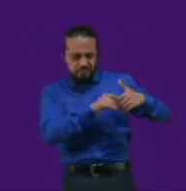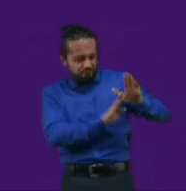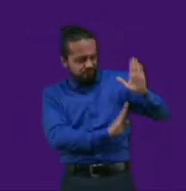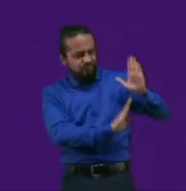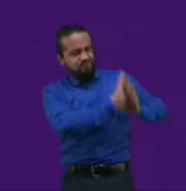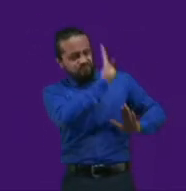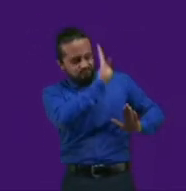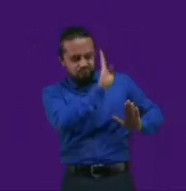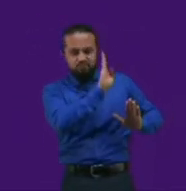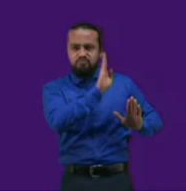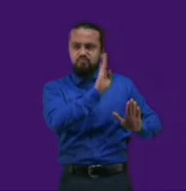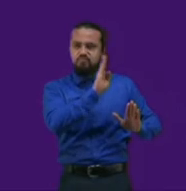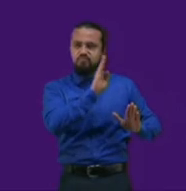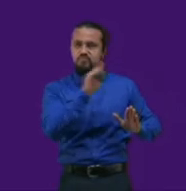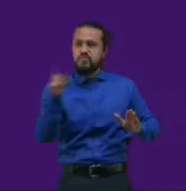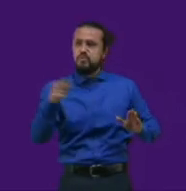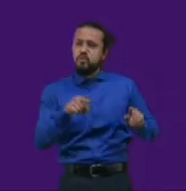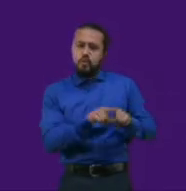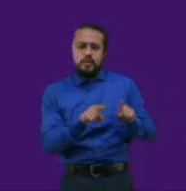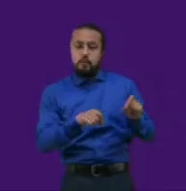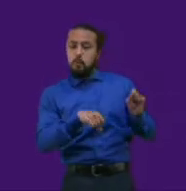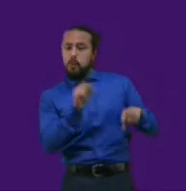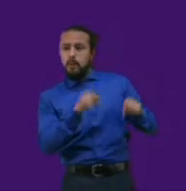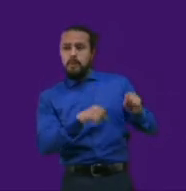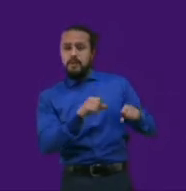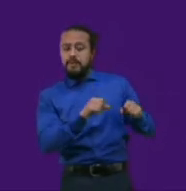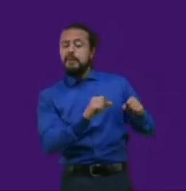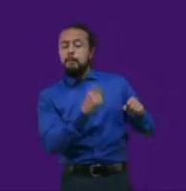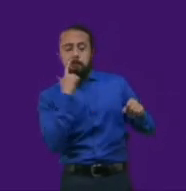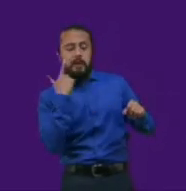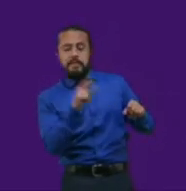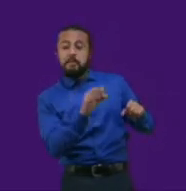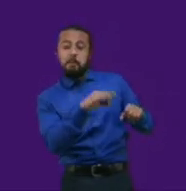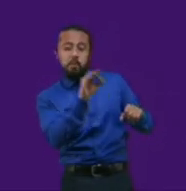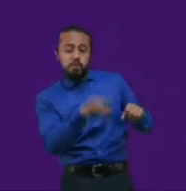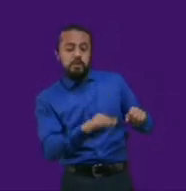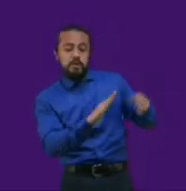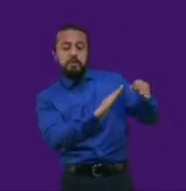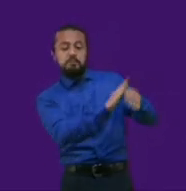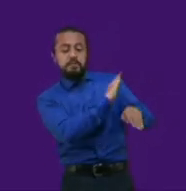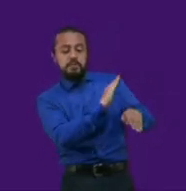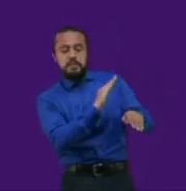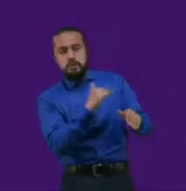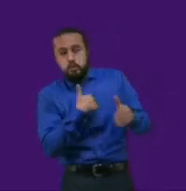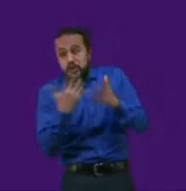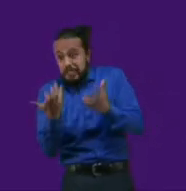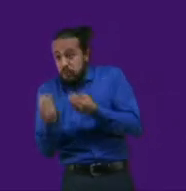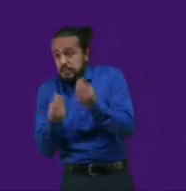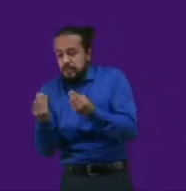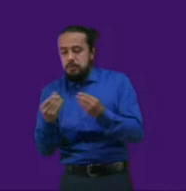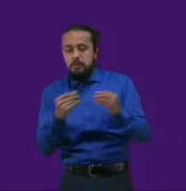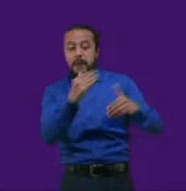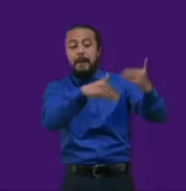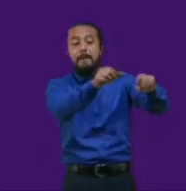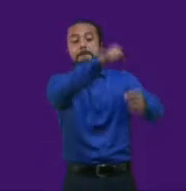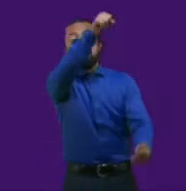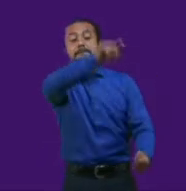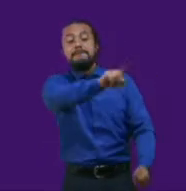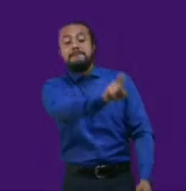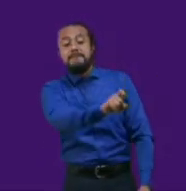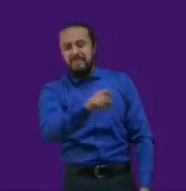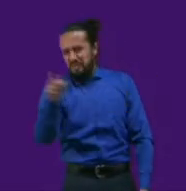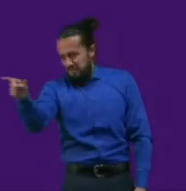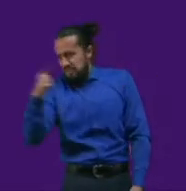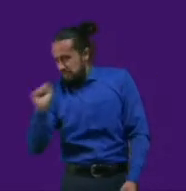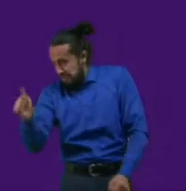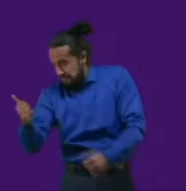una baja probabilidad de éxito, o que tú le hiciste pensando, sí, lo quiero hacer, pero no sé qué va a pasar. ¿Cuándo te